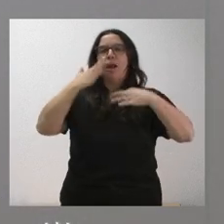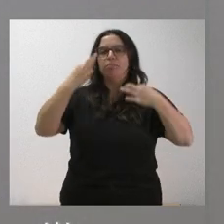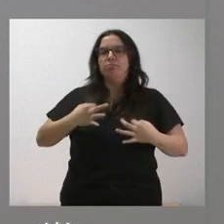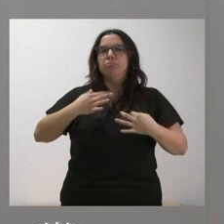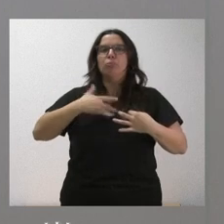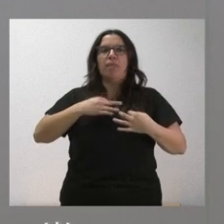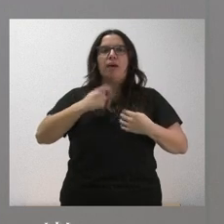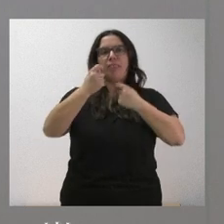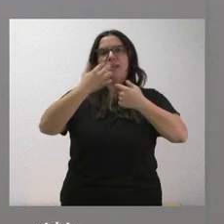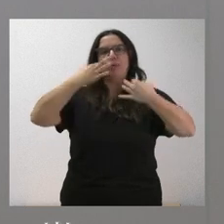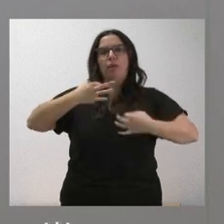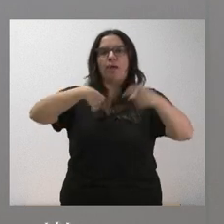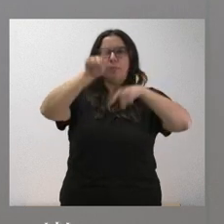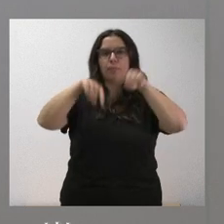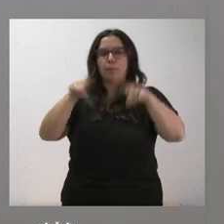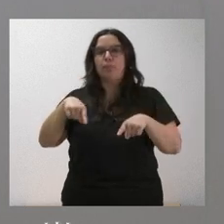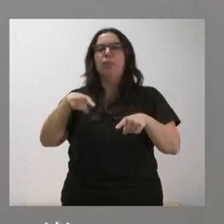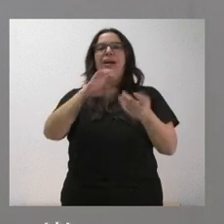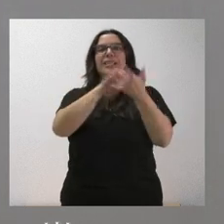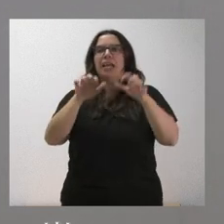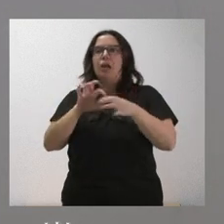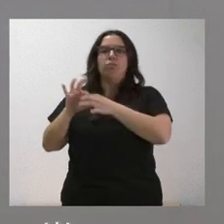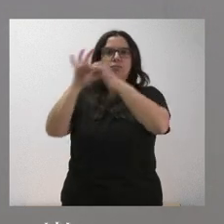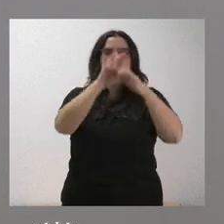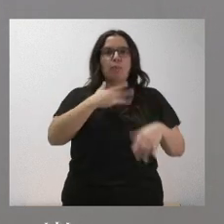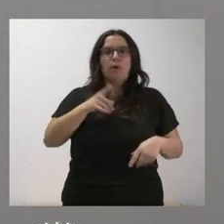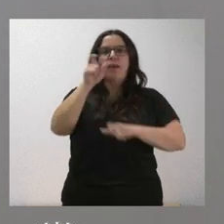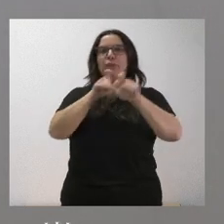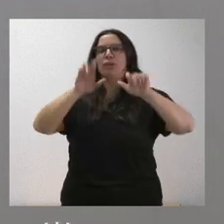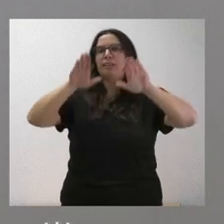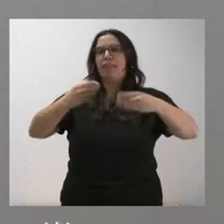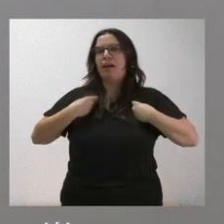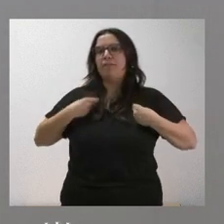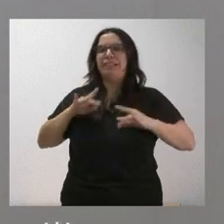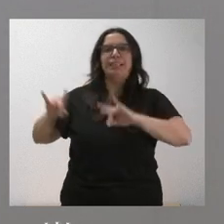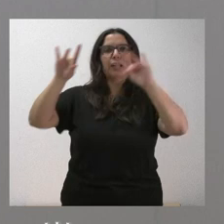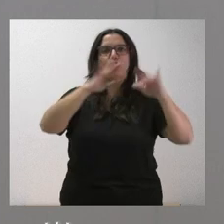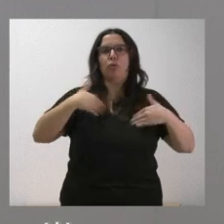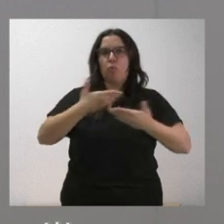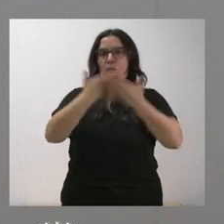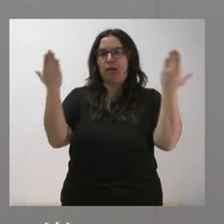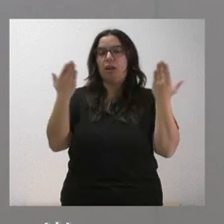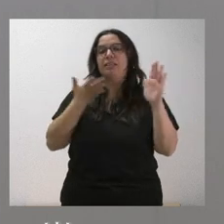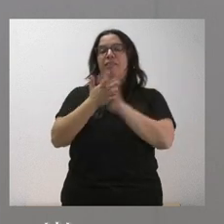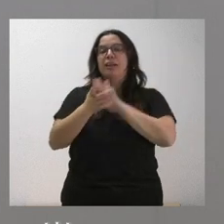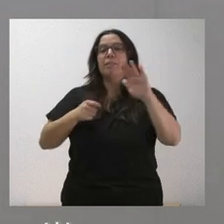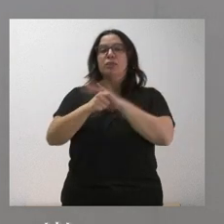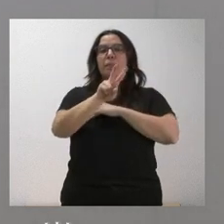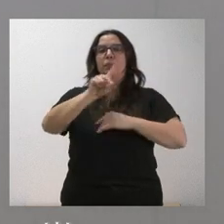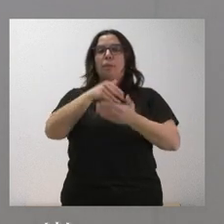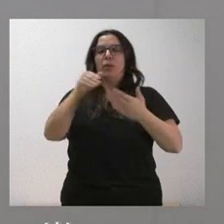movilidad vertebrar Castilla y león y fijar población en todo el territorio hablamos de una inversión de 21 millones de euros